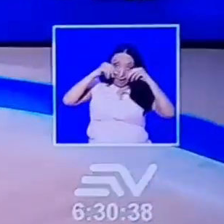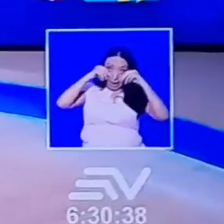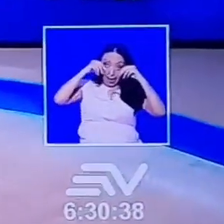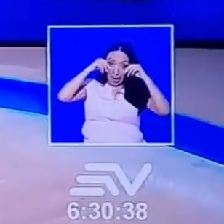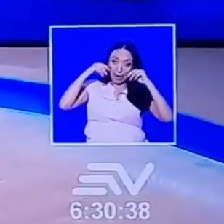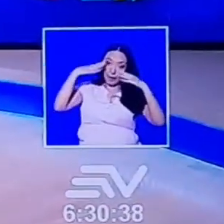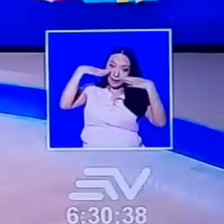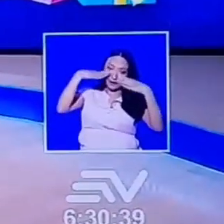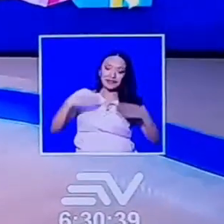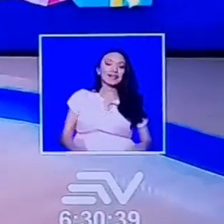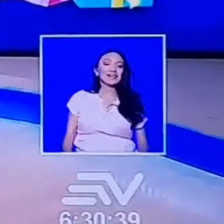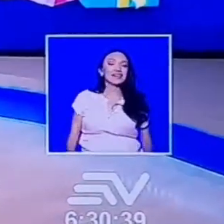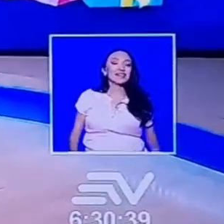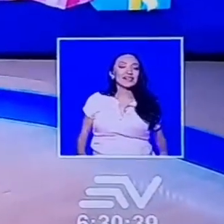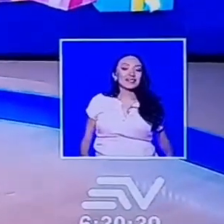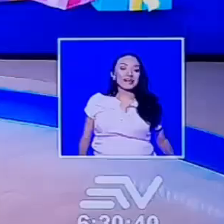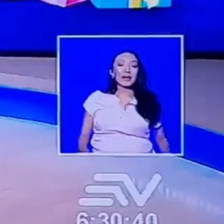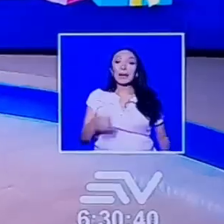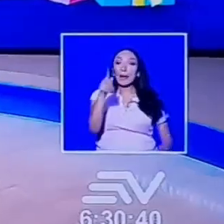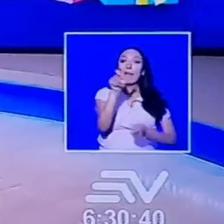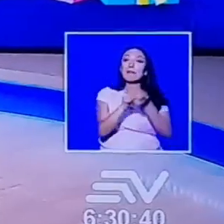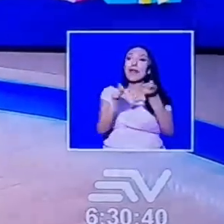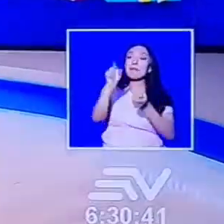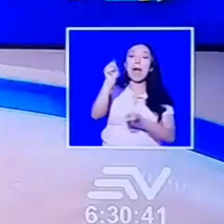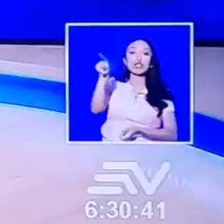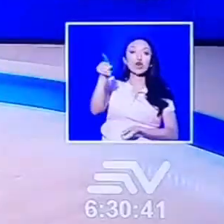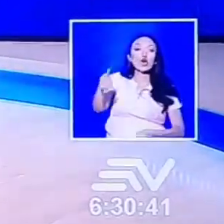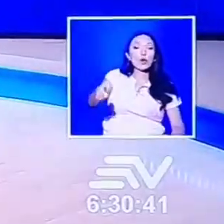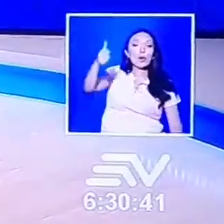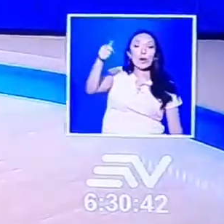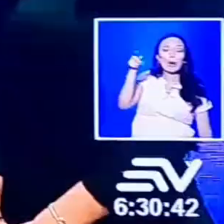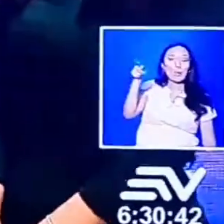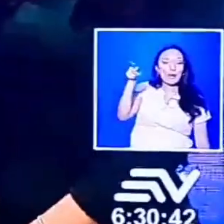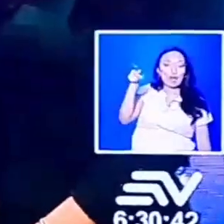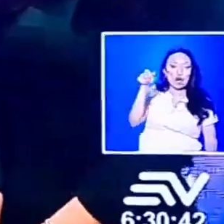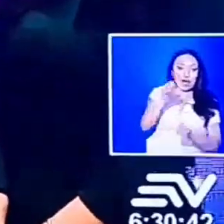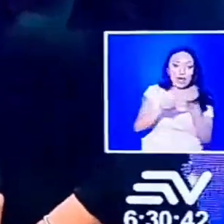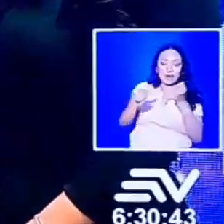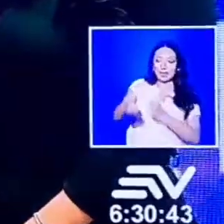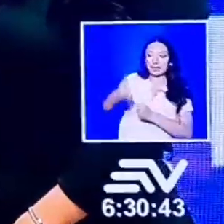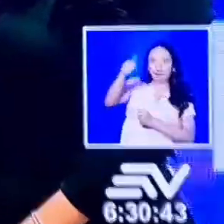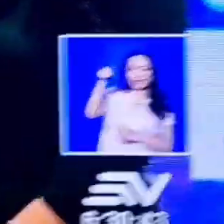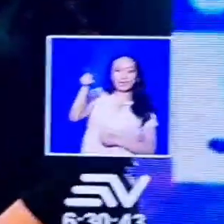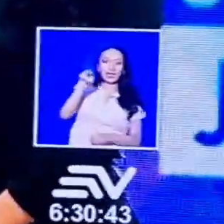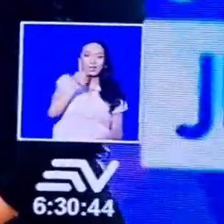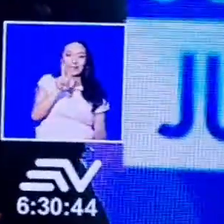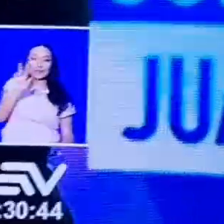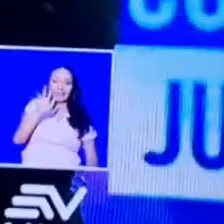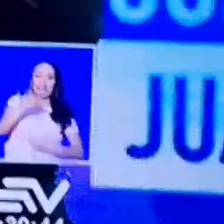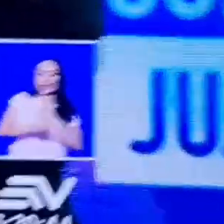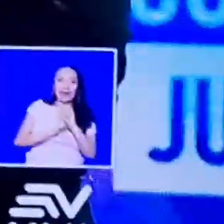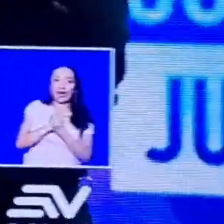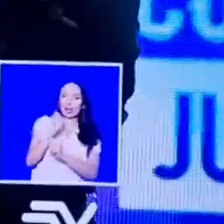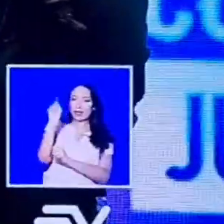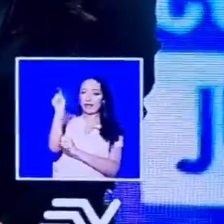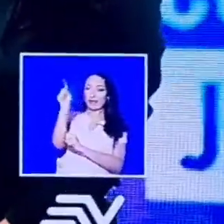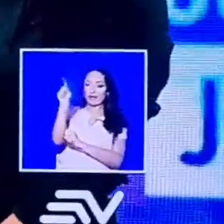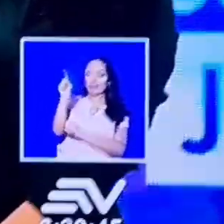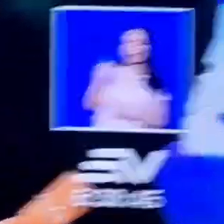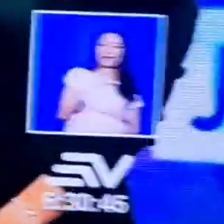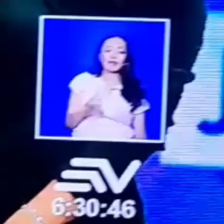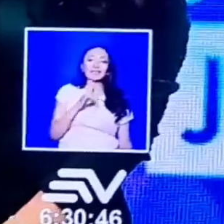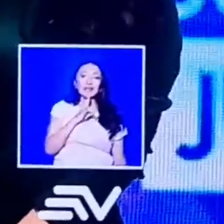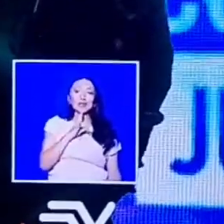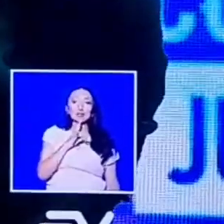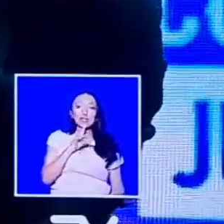ya. Ya nomás, bueno, ya lo conocí a mi hermano mayor. Jeff Belfrual vive ya 25 años en